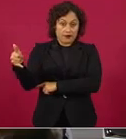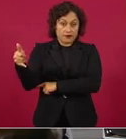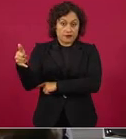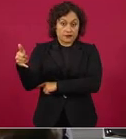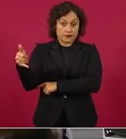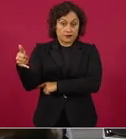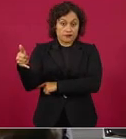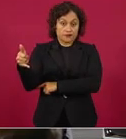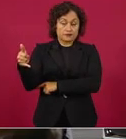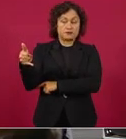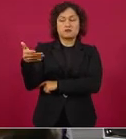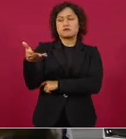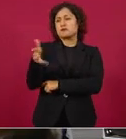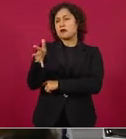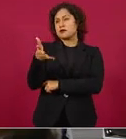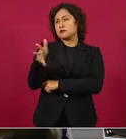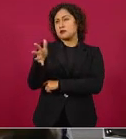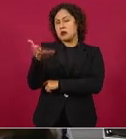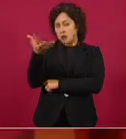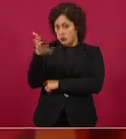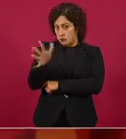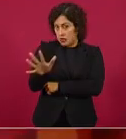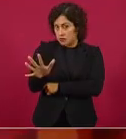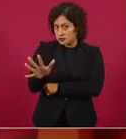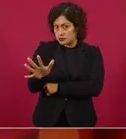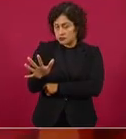pues deben de ser como unos 10.